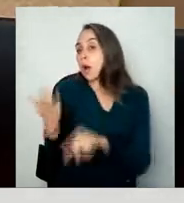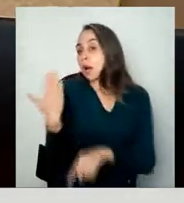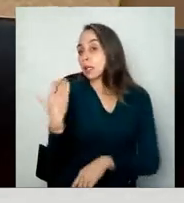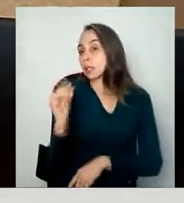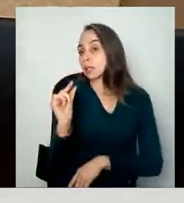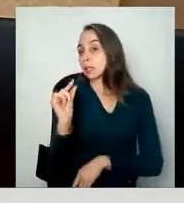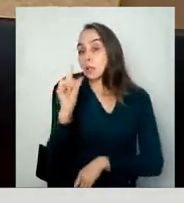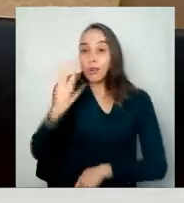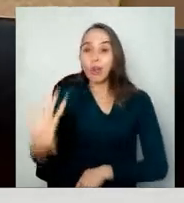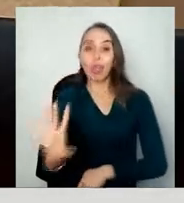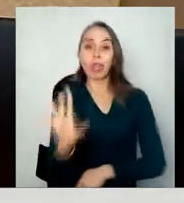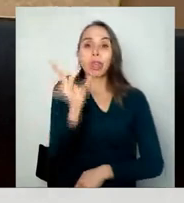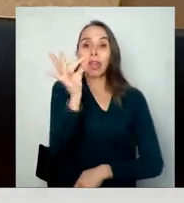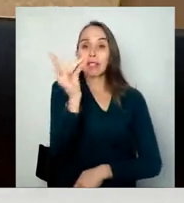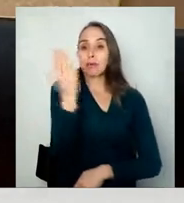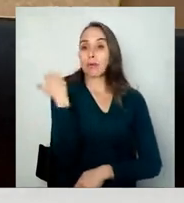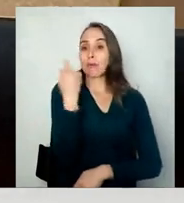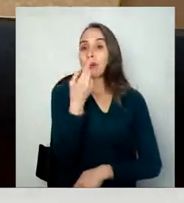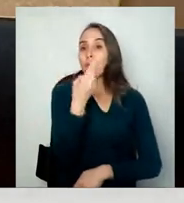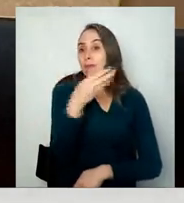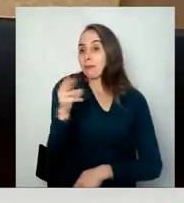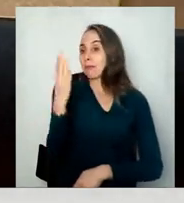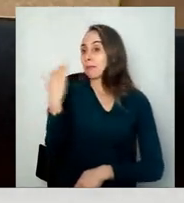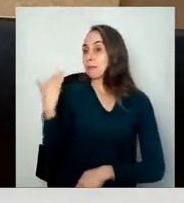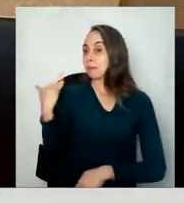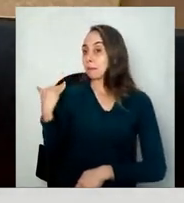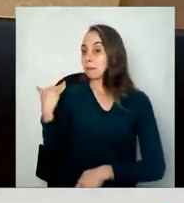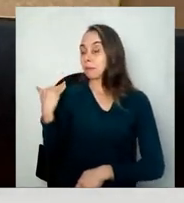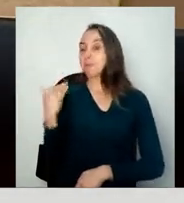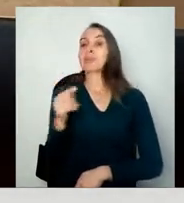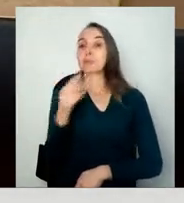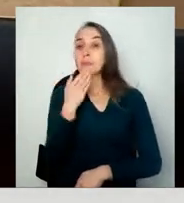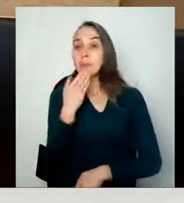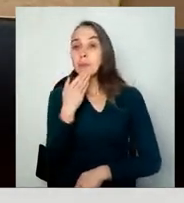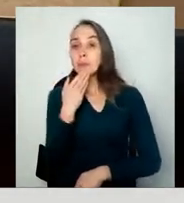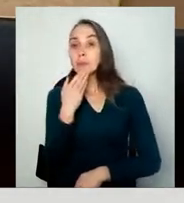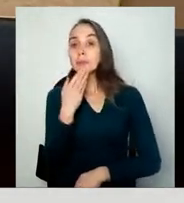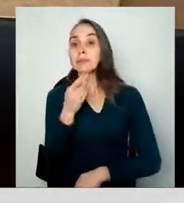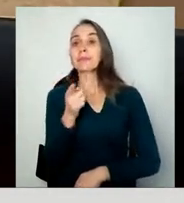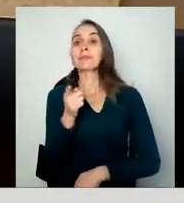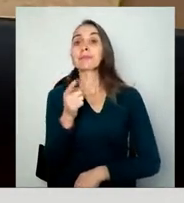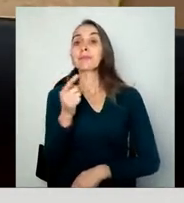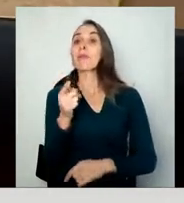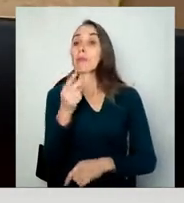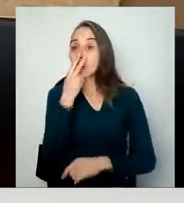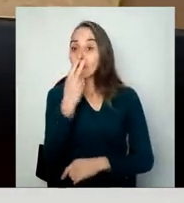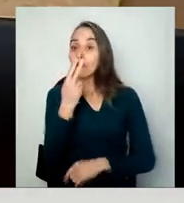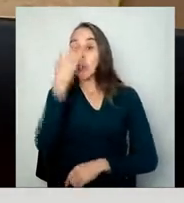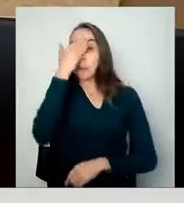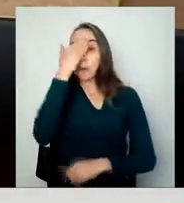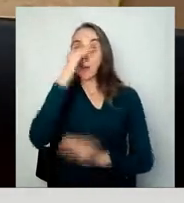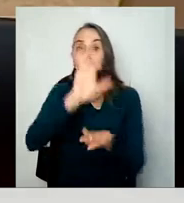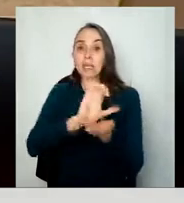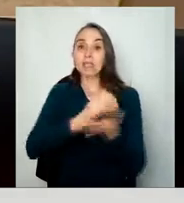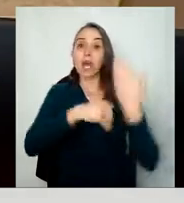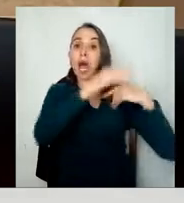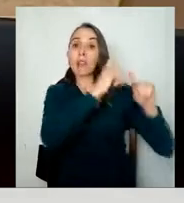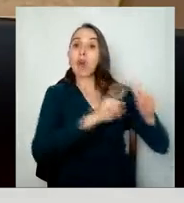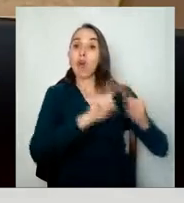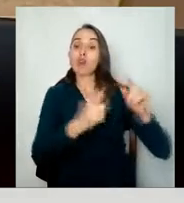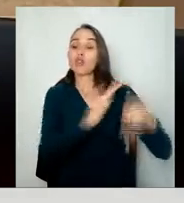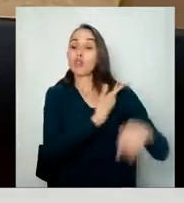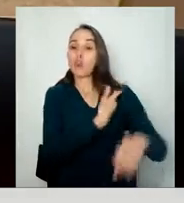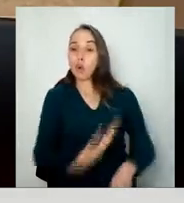durante las últimas semanas pero creo que revela también la preocupación de un estado de distintos gobiernos en avanzar